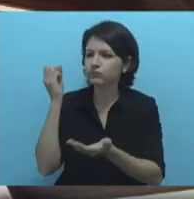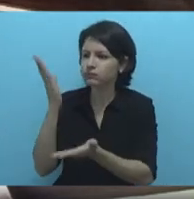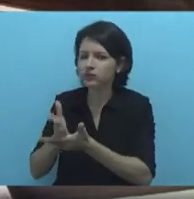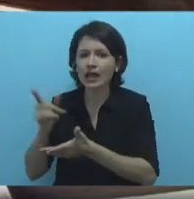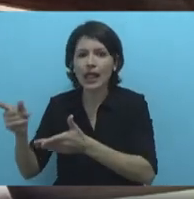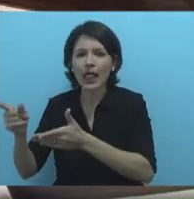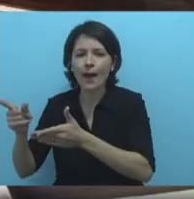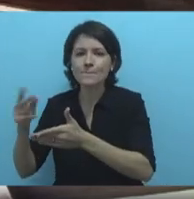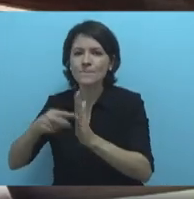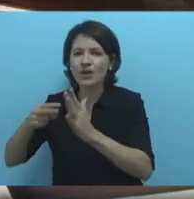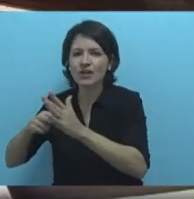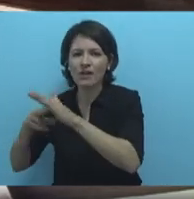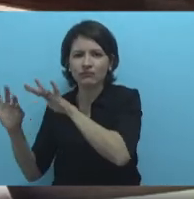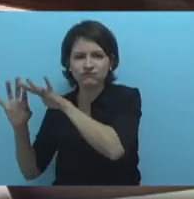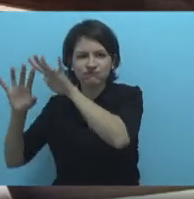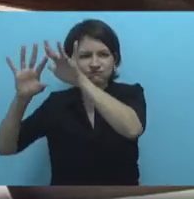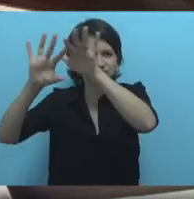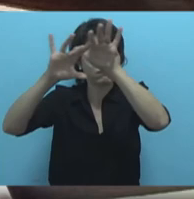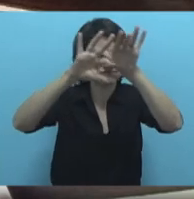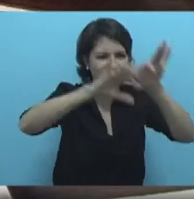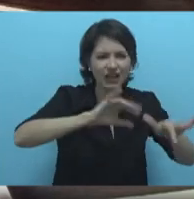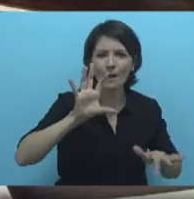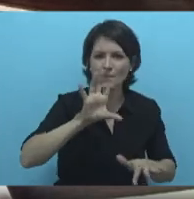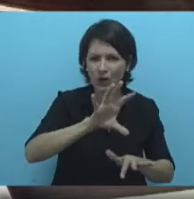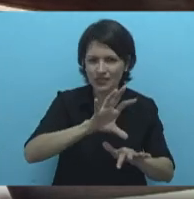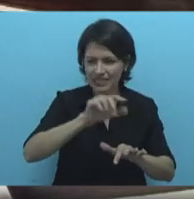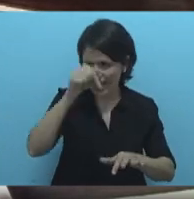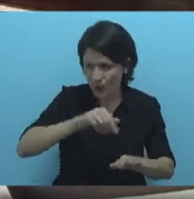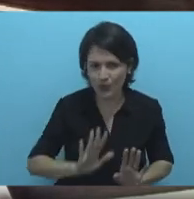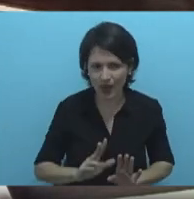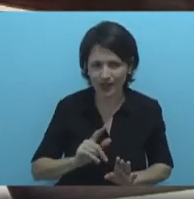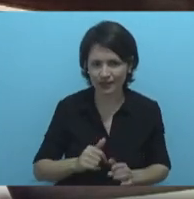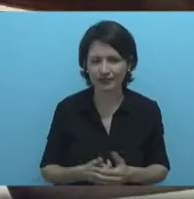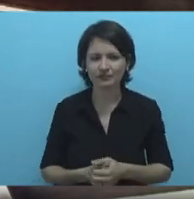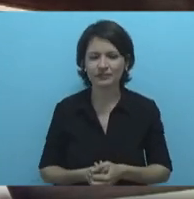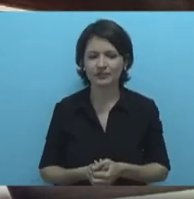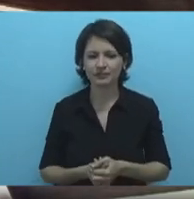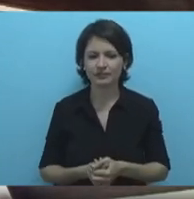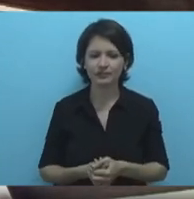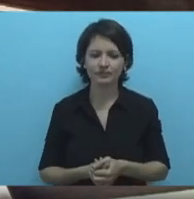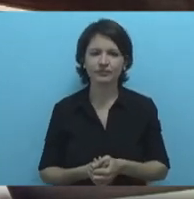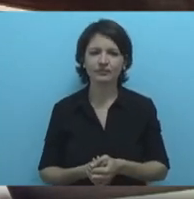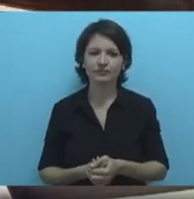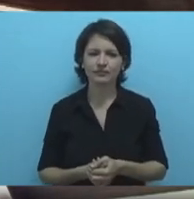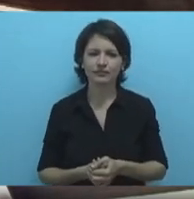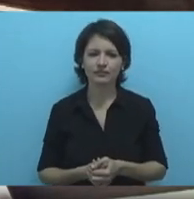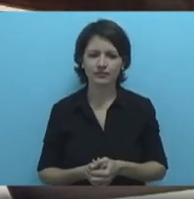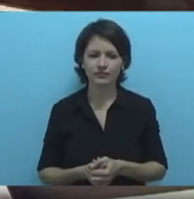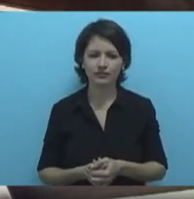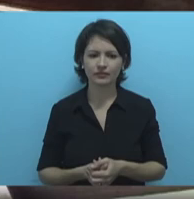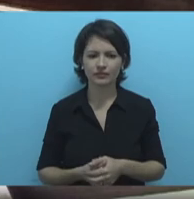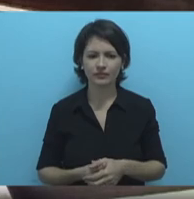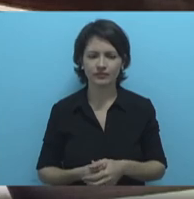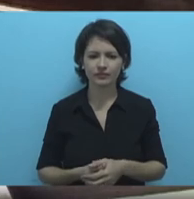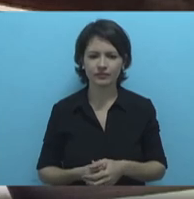se produce a la salud de los vecinos de esta provincia de jurisdicción del juez de faltas que le costó que actuar yo soy consciente y